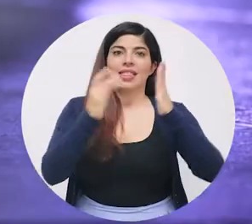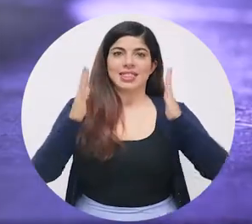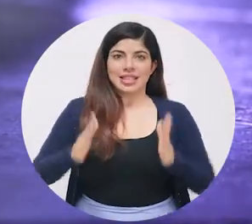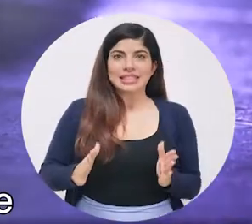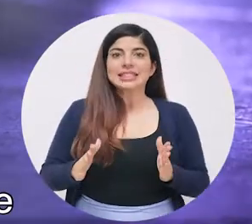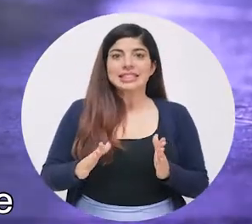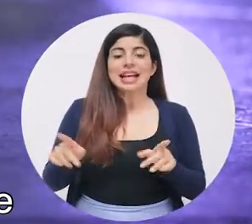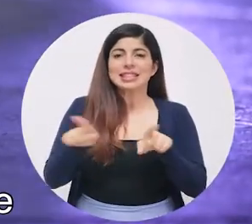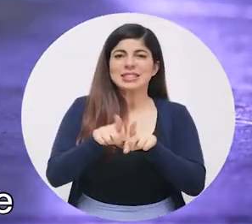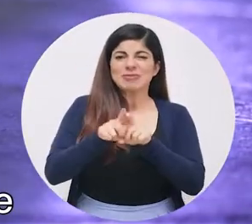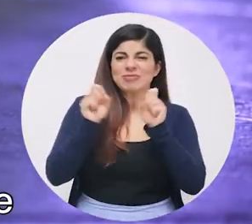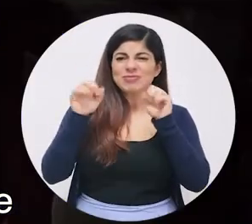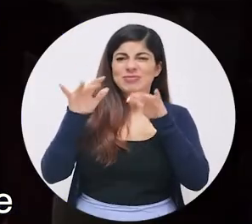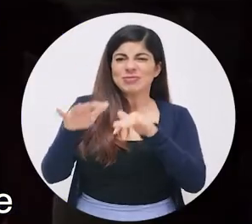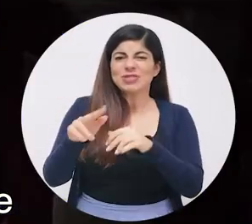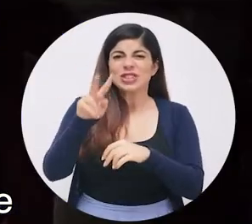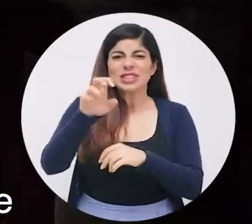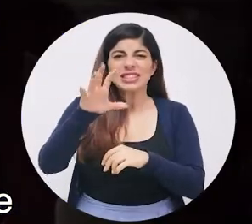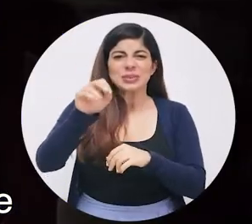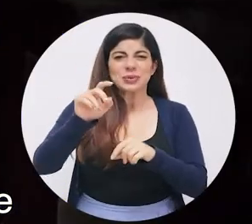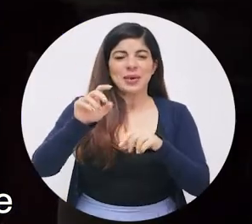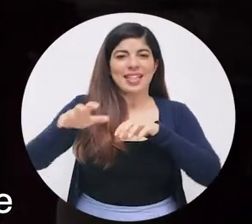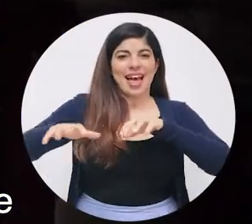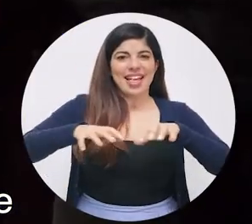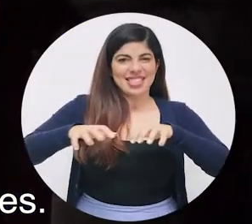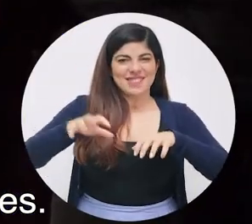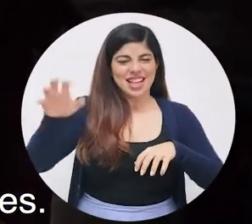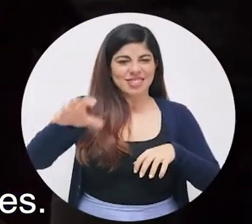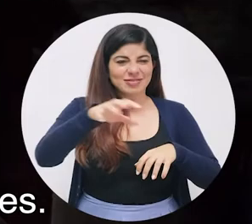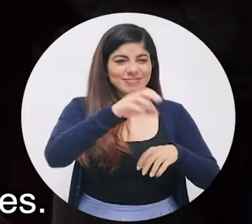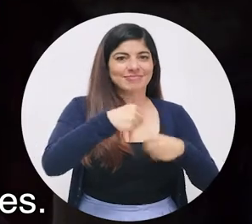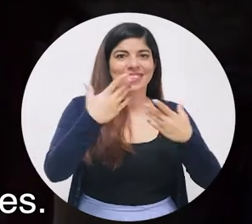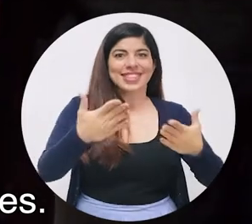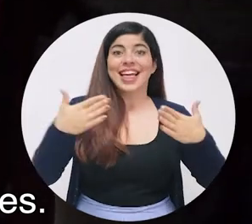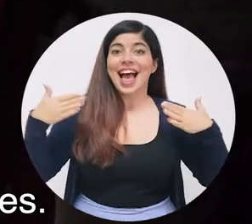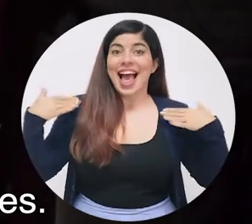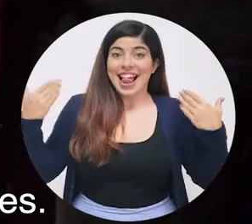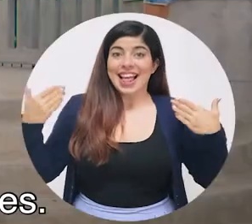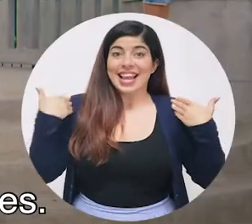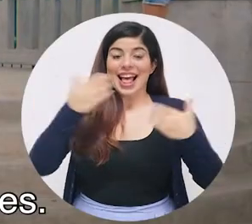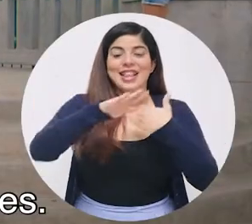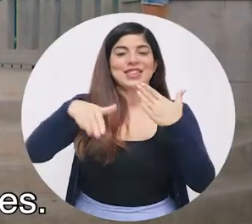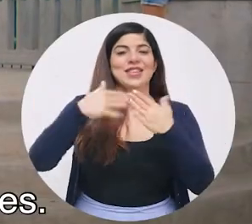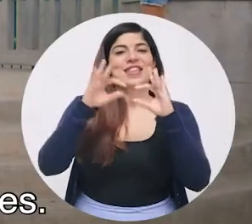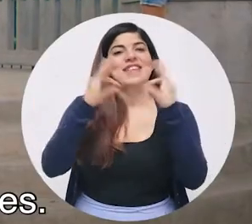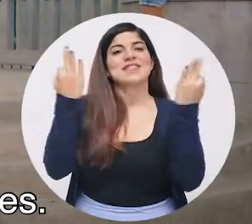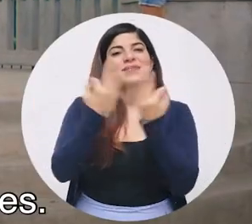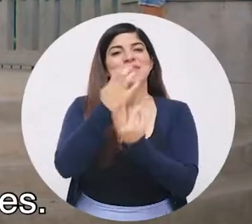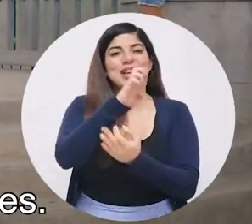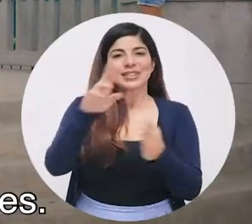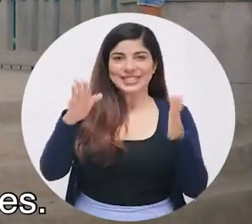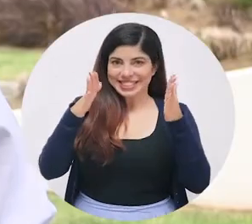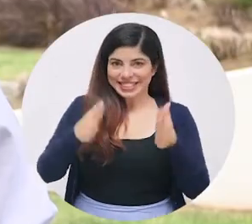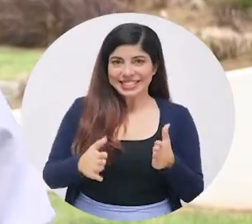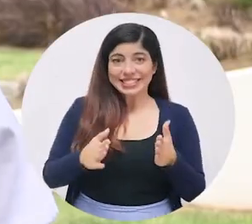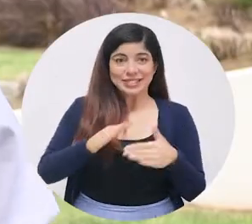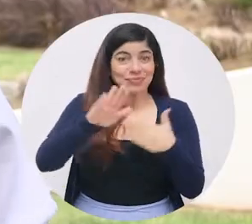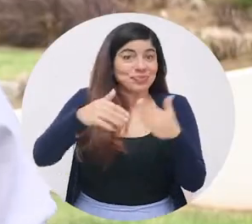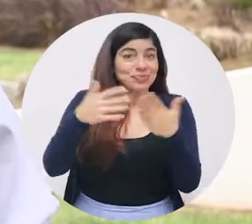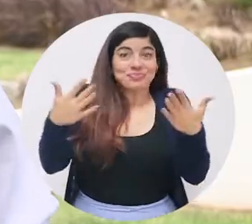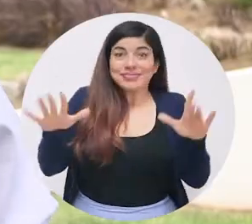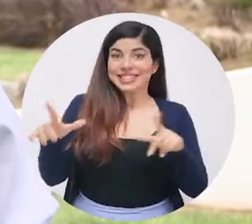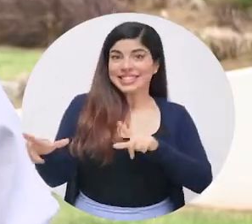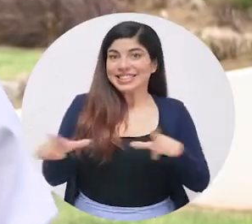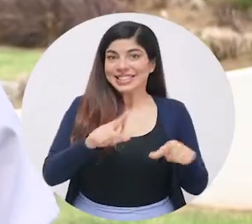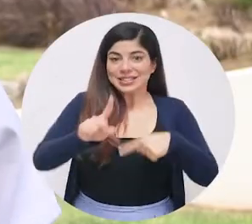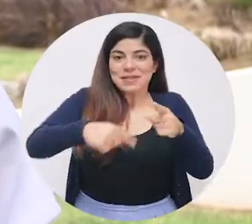artistas y en el escenario de más de 250 actividades que llenarán de alegría a las familias costarricenses. Todo está